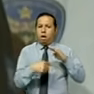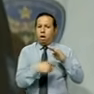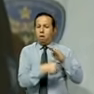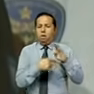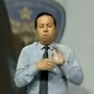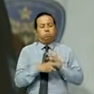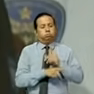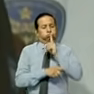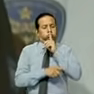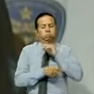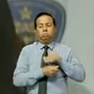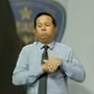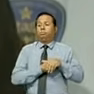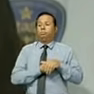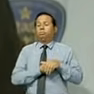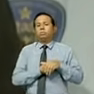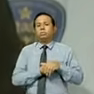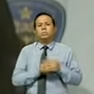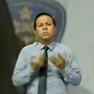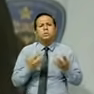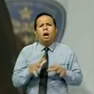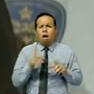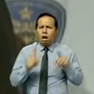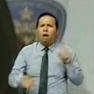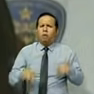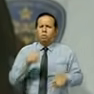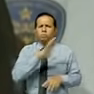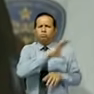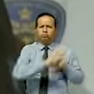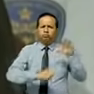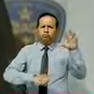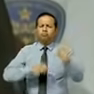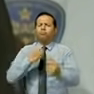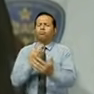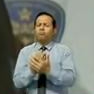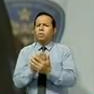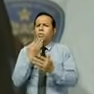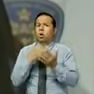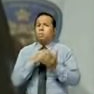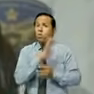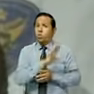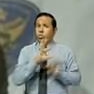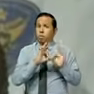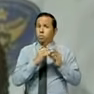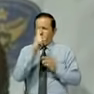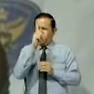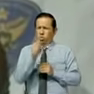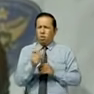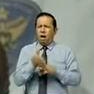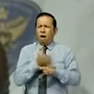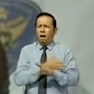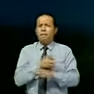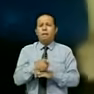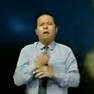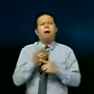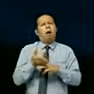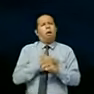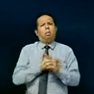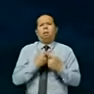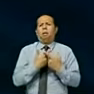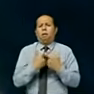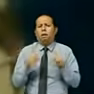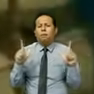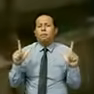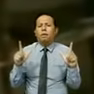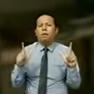mismo delito. Hay que recalcar que uno de ellos inclusive salió hace pocos meses en libertad. En Otavalo,